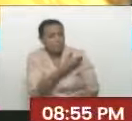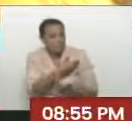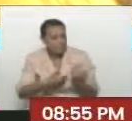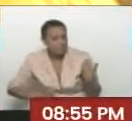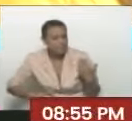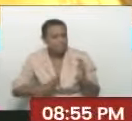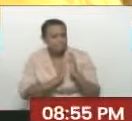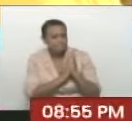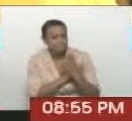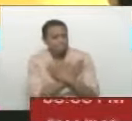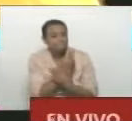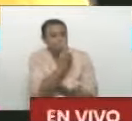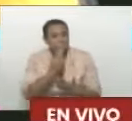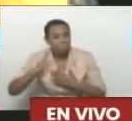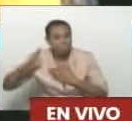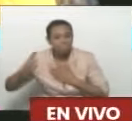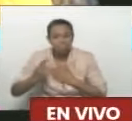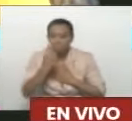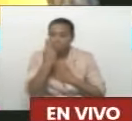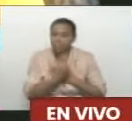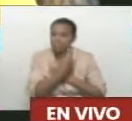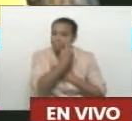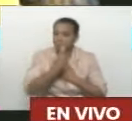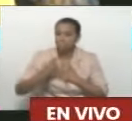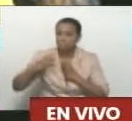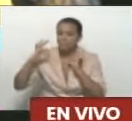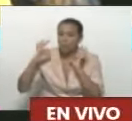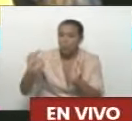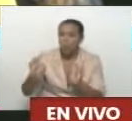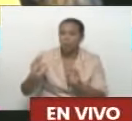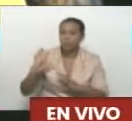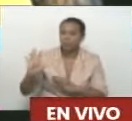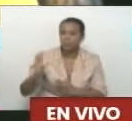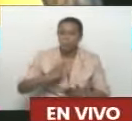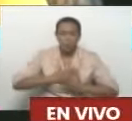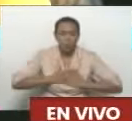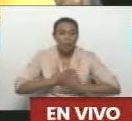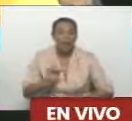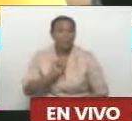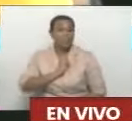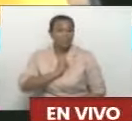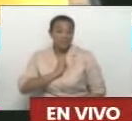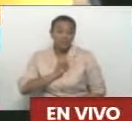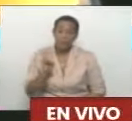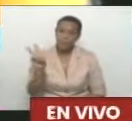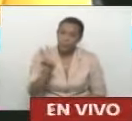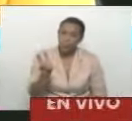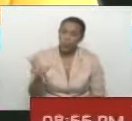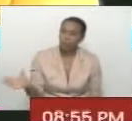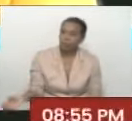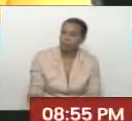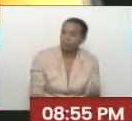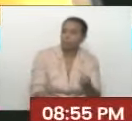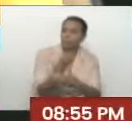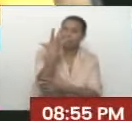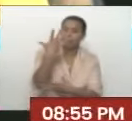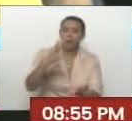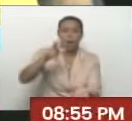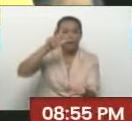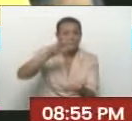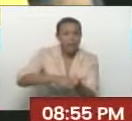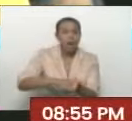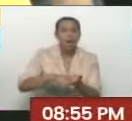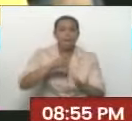presidente comprometido con lo que somos, con nuestra identidad, ha lanzado, pues, esta